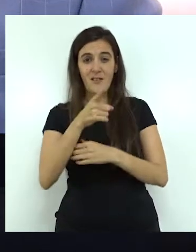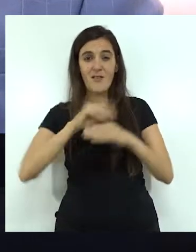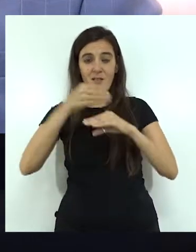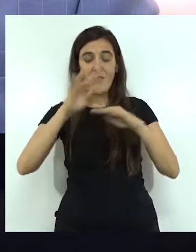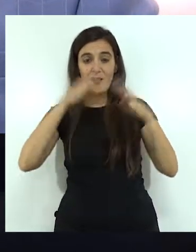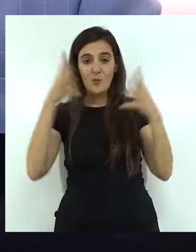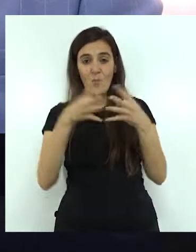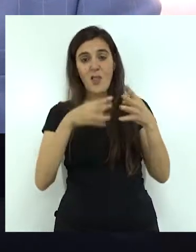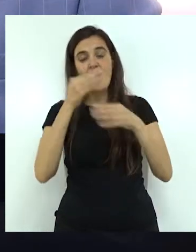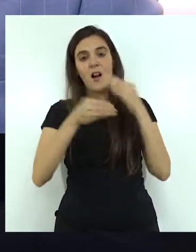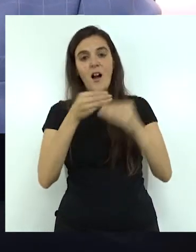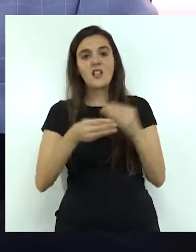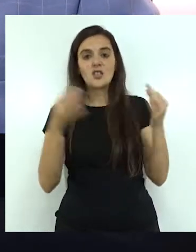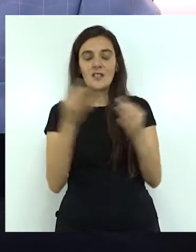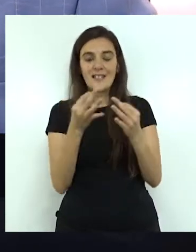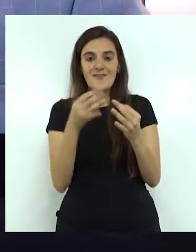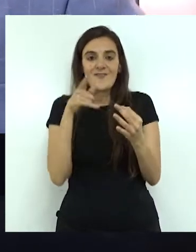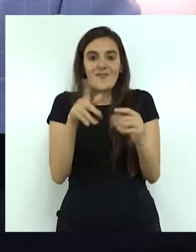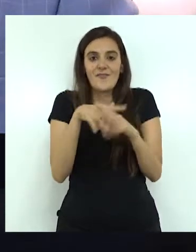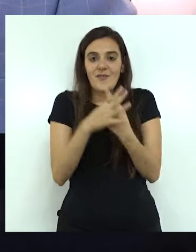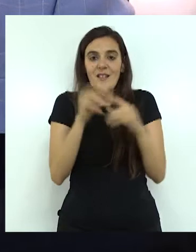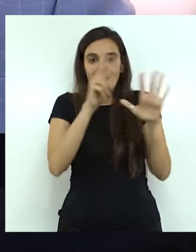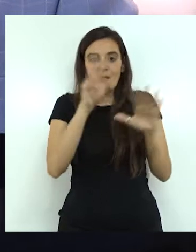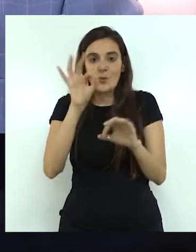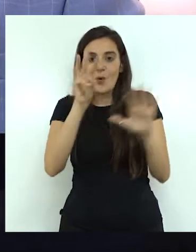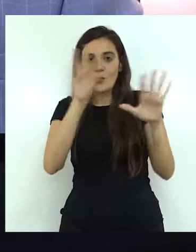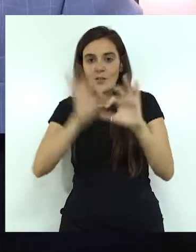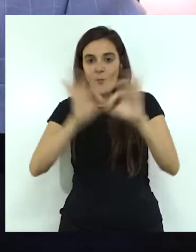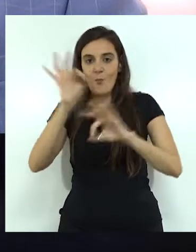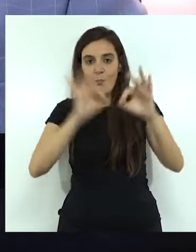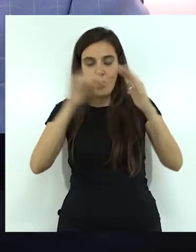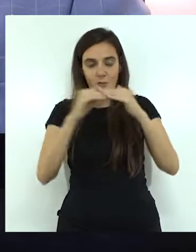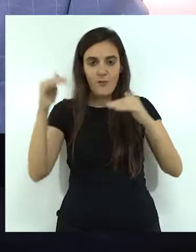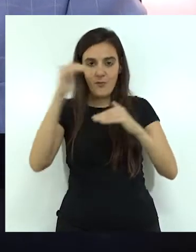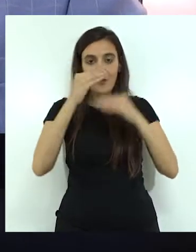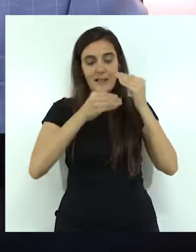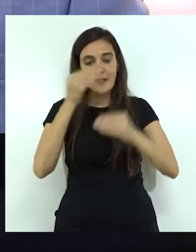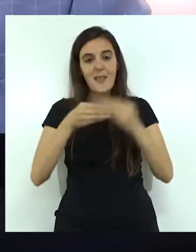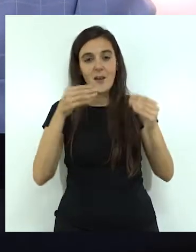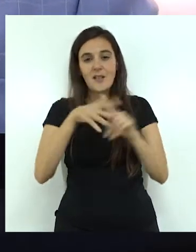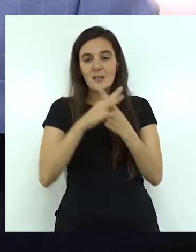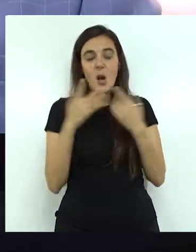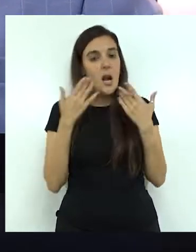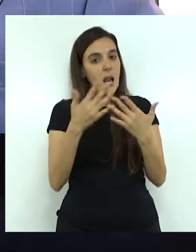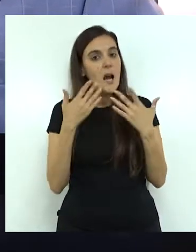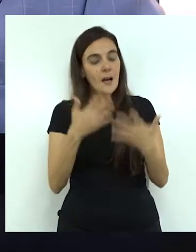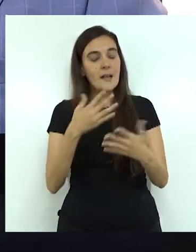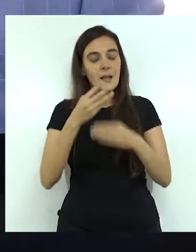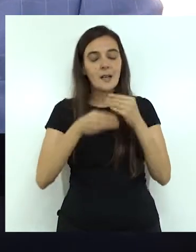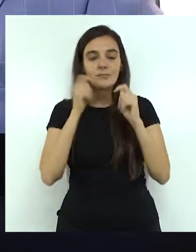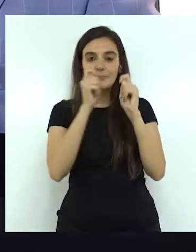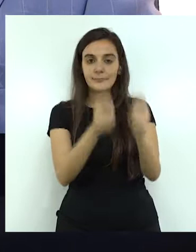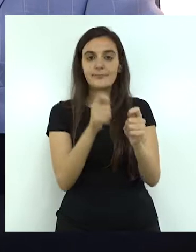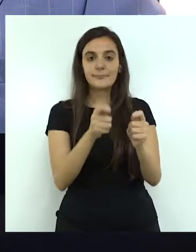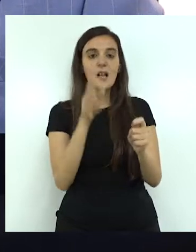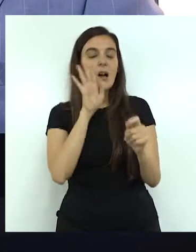hecho que prácticamente que podemos el 70 al 80 por ciento de las transferencias que se hacen pero simplemente por la agilidad que aportamos en él